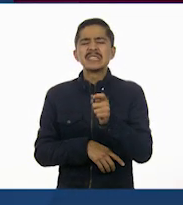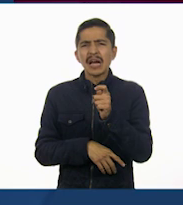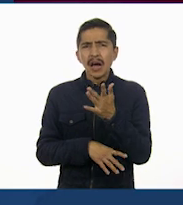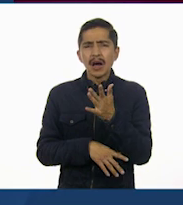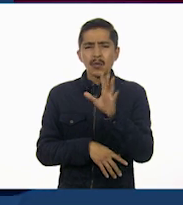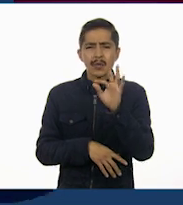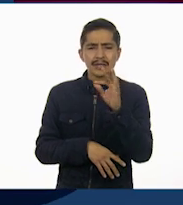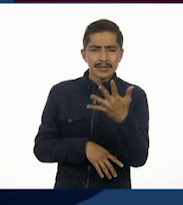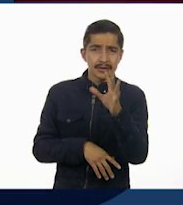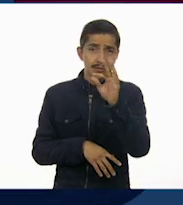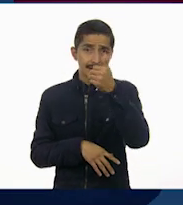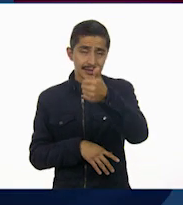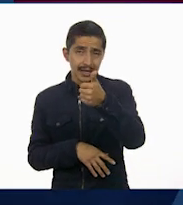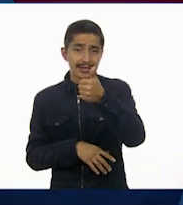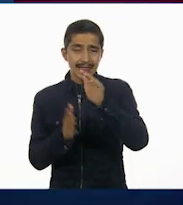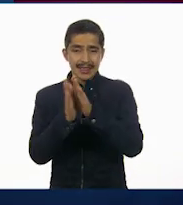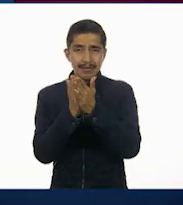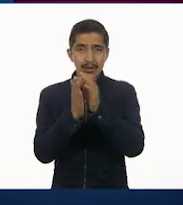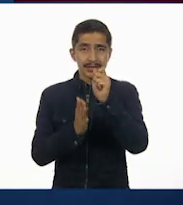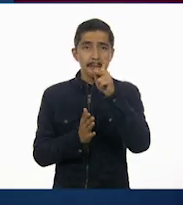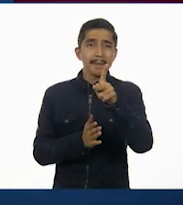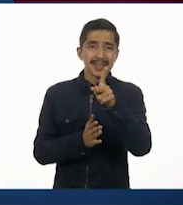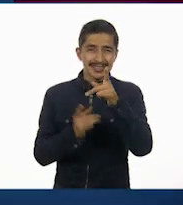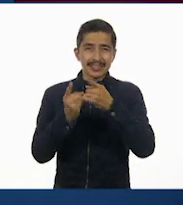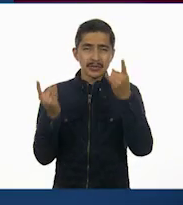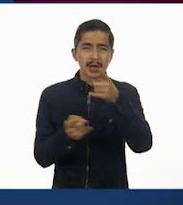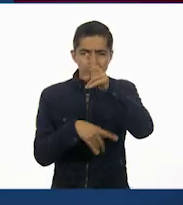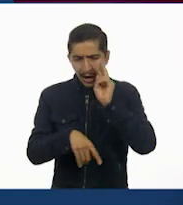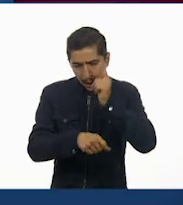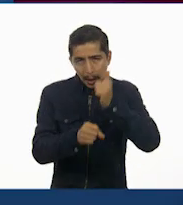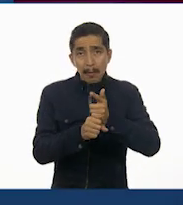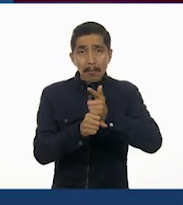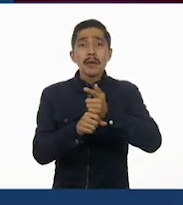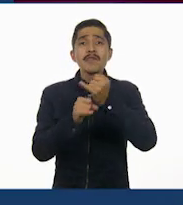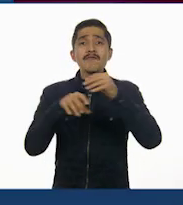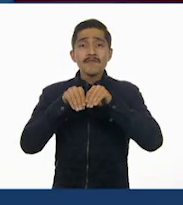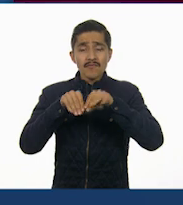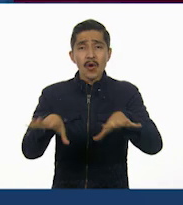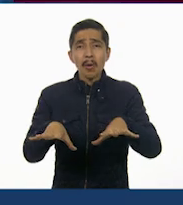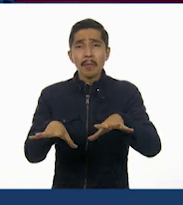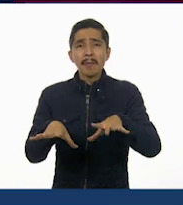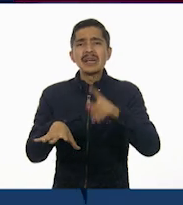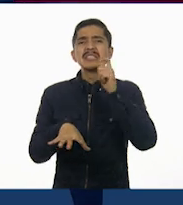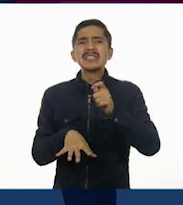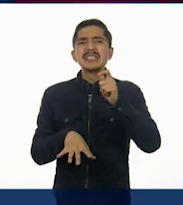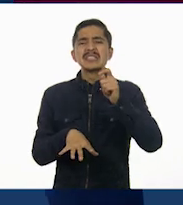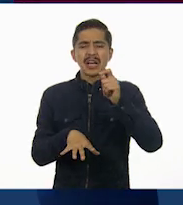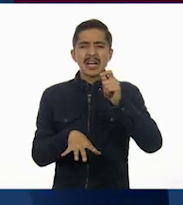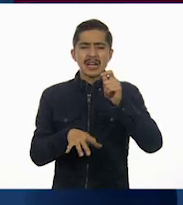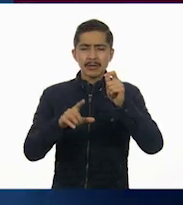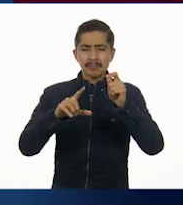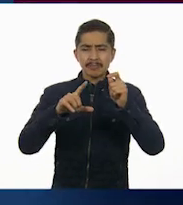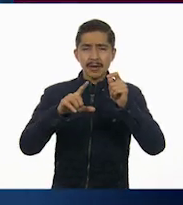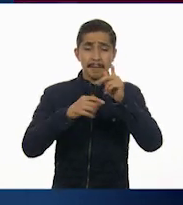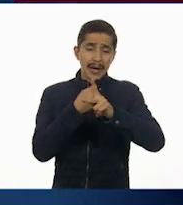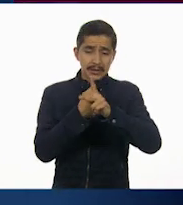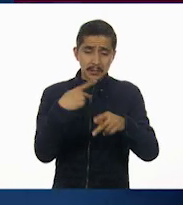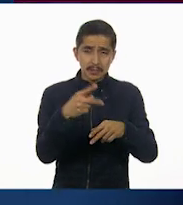y 46 de su libro de texto, en donde encontrarán información sobre la organización de la monarquía y la República